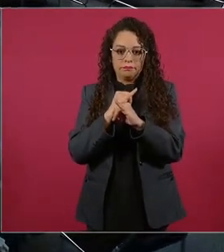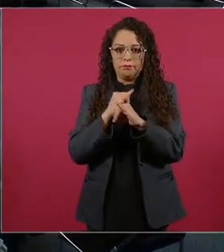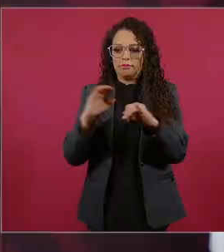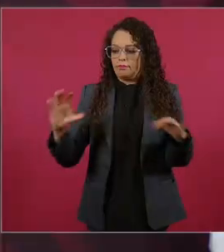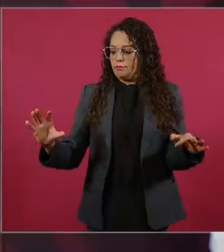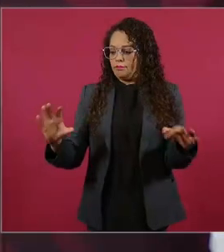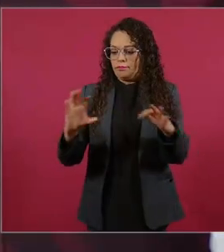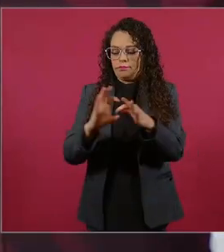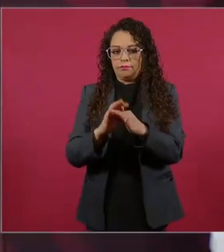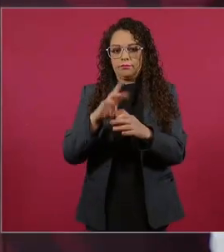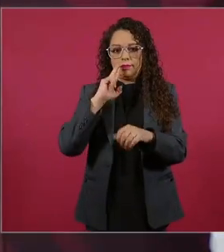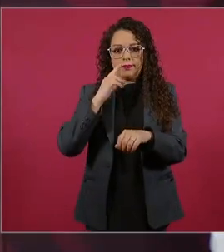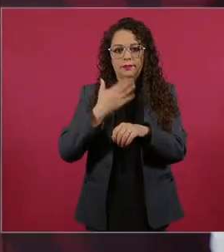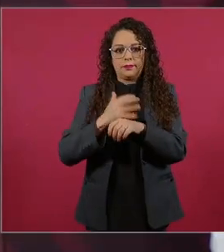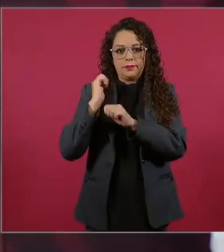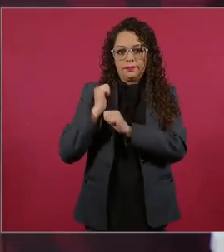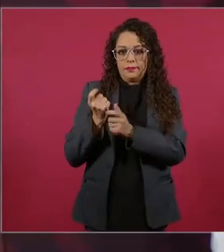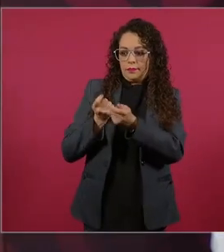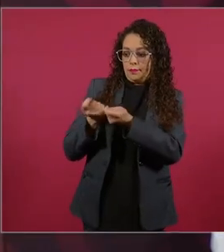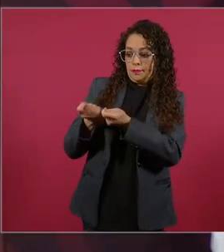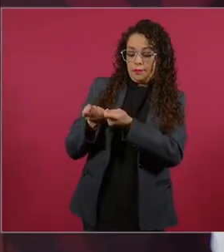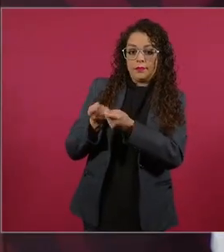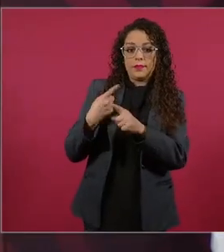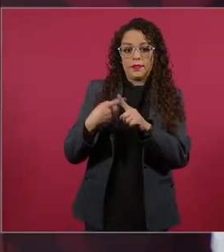Federal de Electricidad.